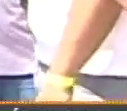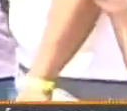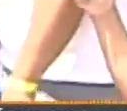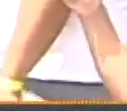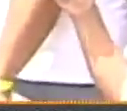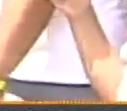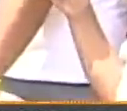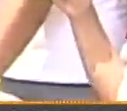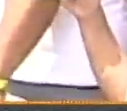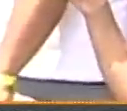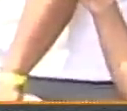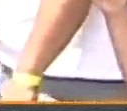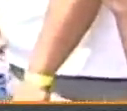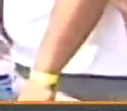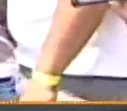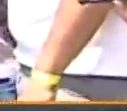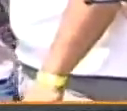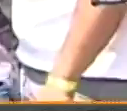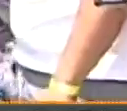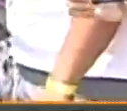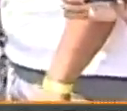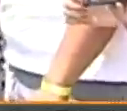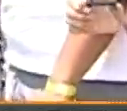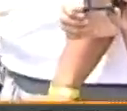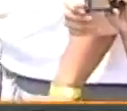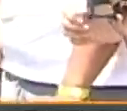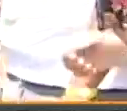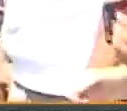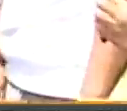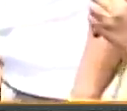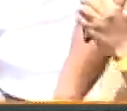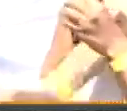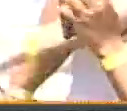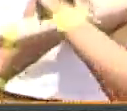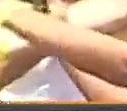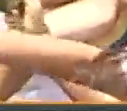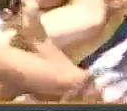Frente Amplio de la Patria, Nicolás Maduro, desde Nueva Esparta.